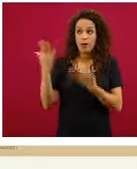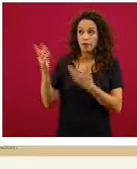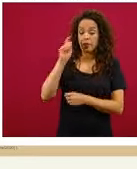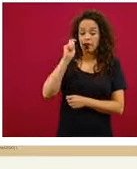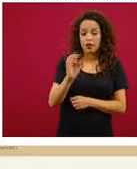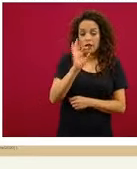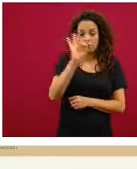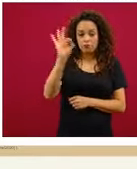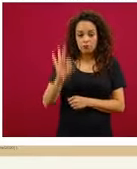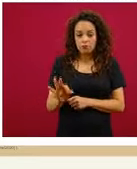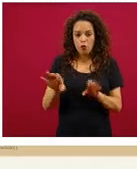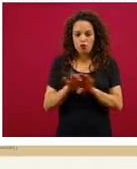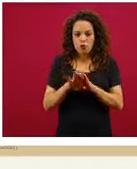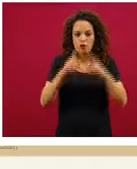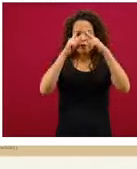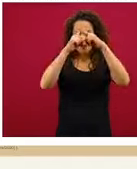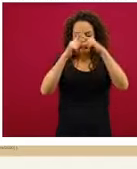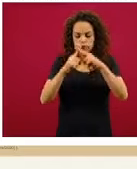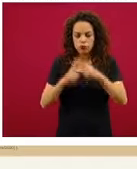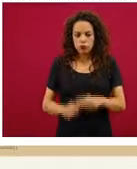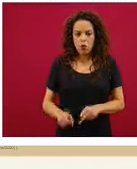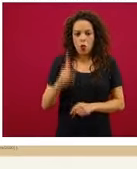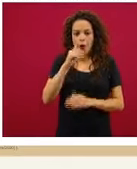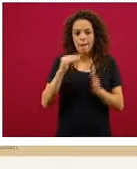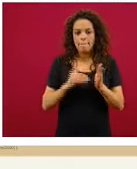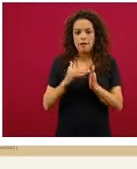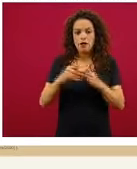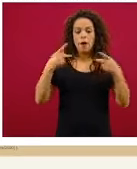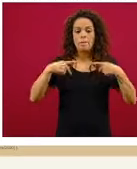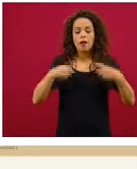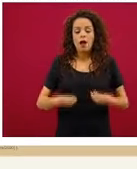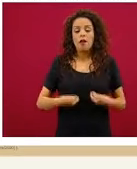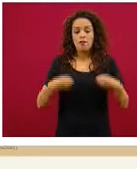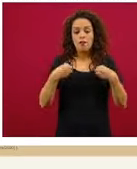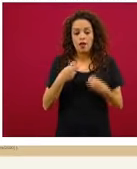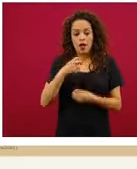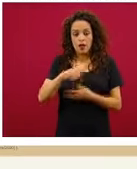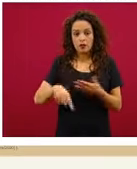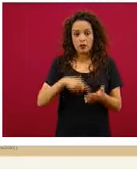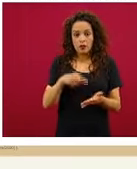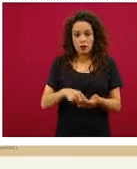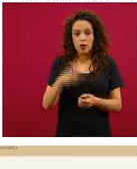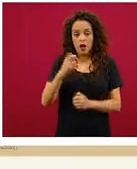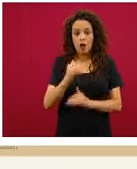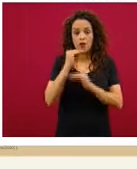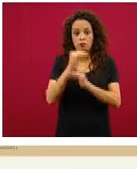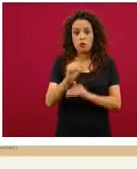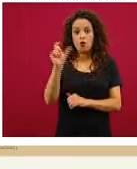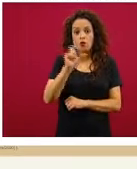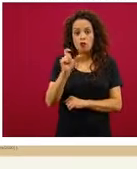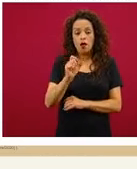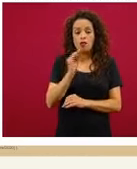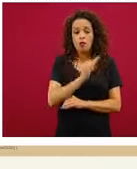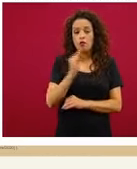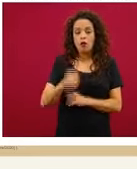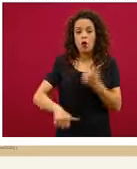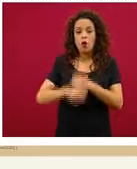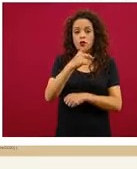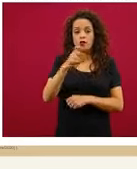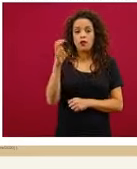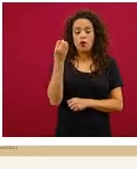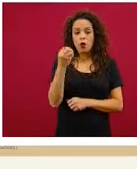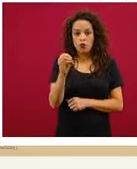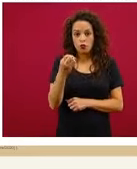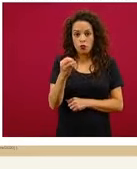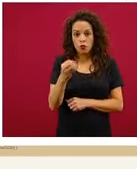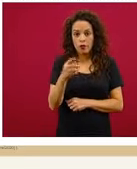está calculada por millón de habitantes, que es también un corte al 11 de octubre, en donde vemos cómo